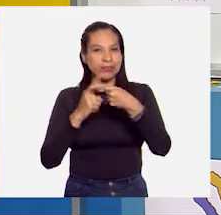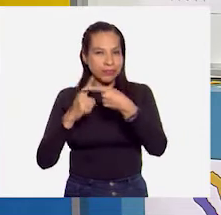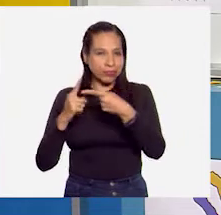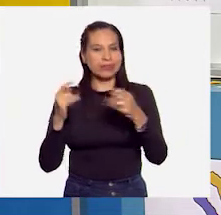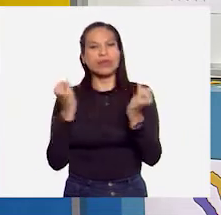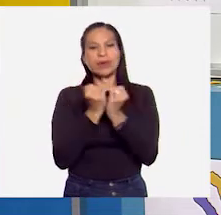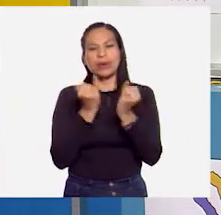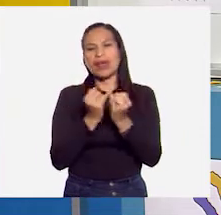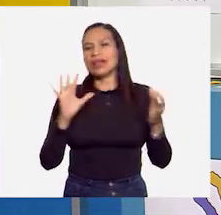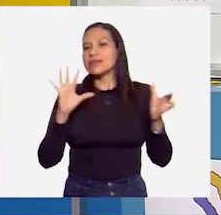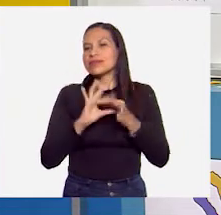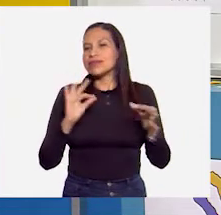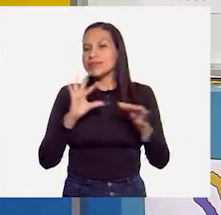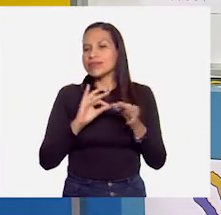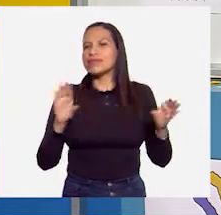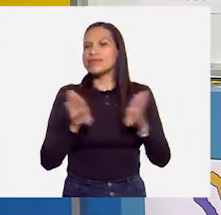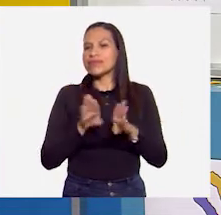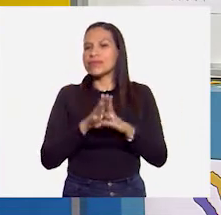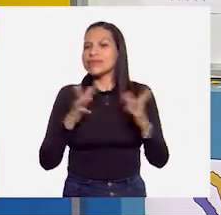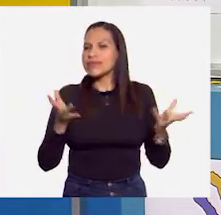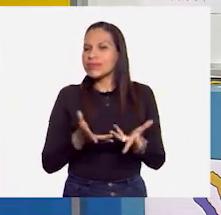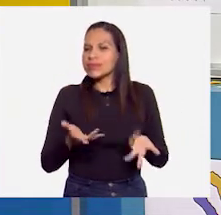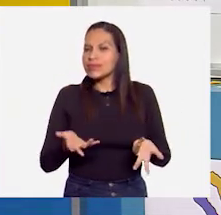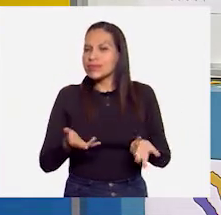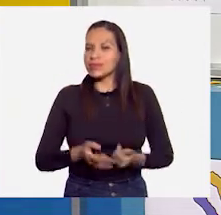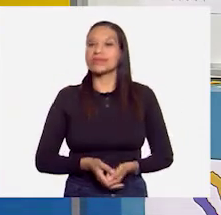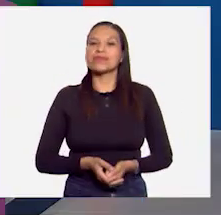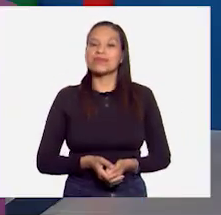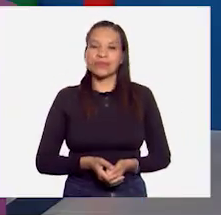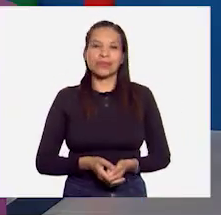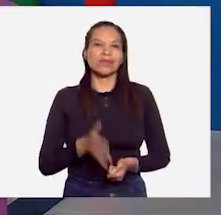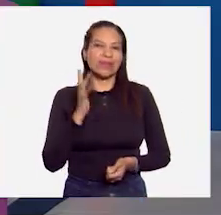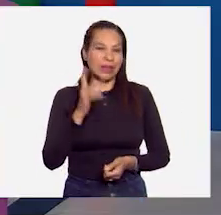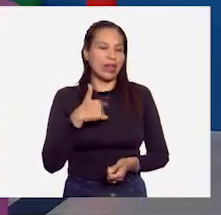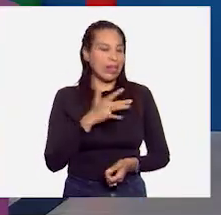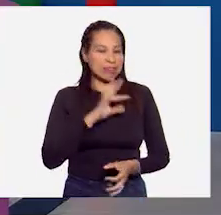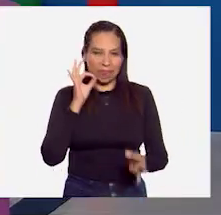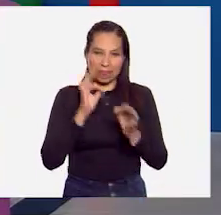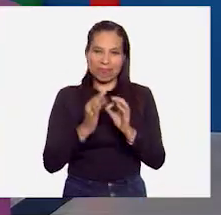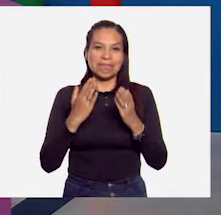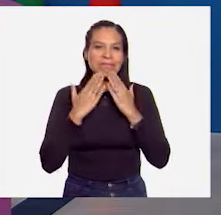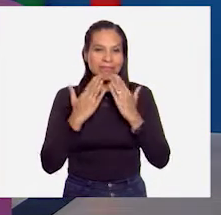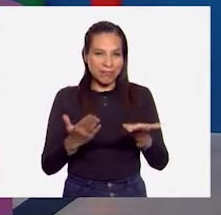Además, nos explican cómo lo hicieron. ¡Ya estoy listo!